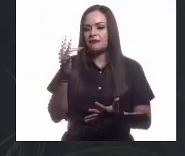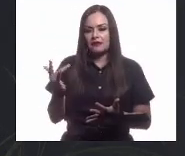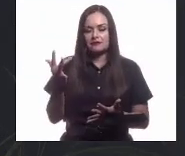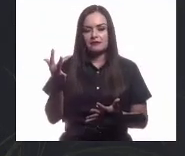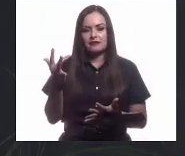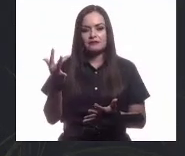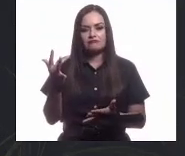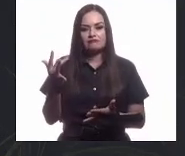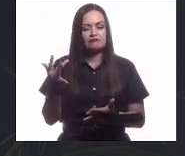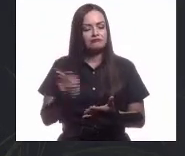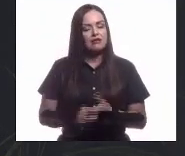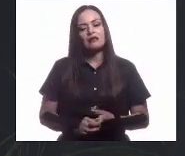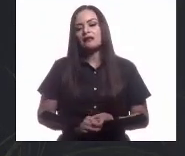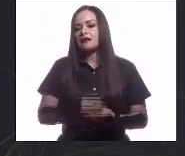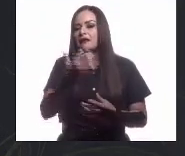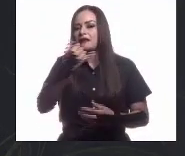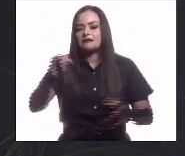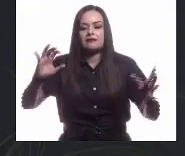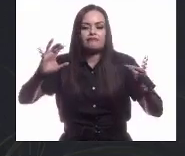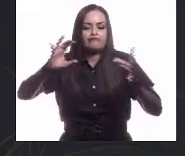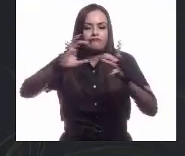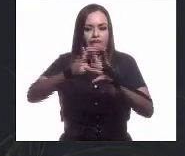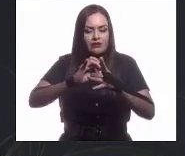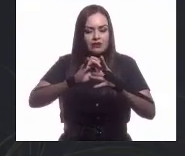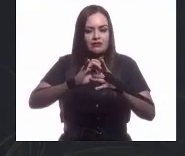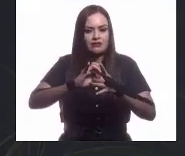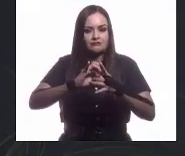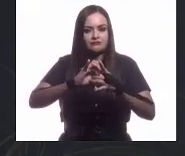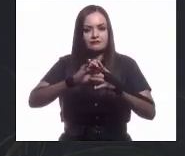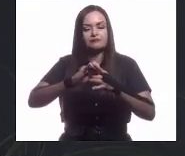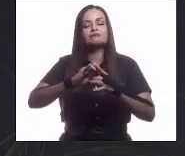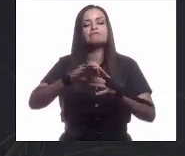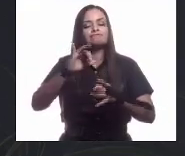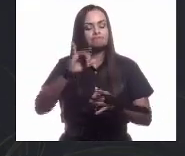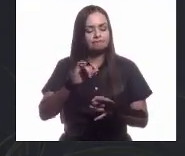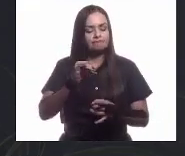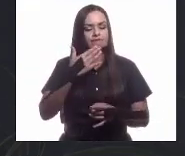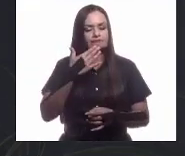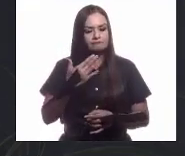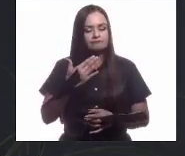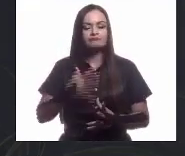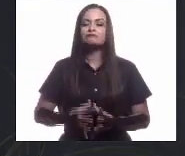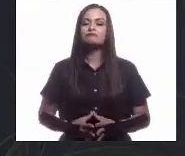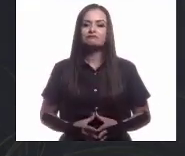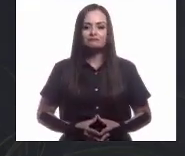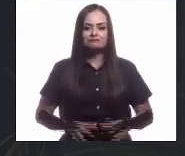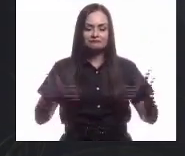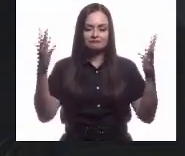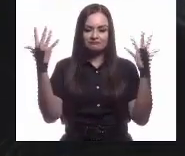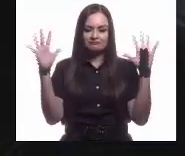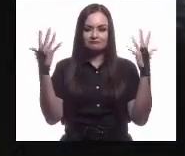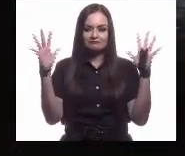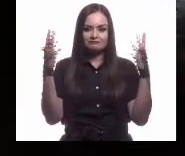sudcalifornianos. Sigamos siendo ejemplo nacional de prevención y también de solidaridad.